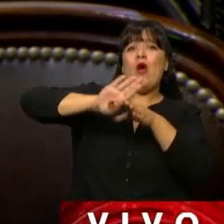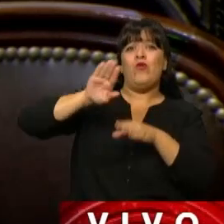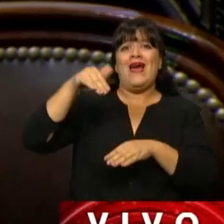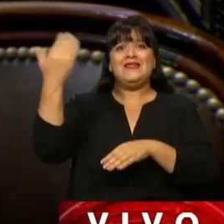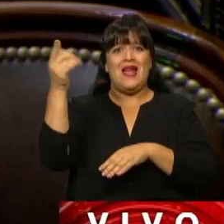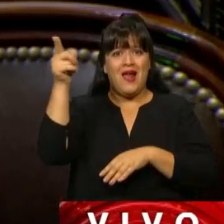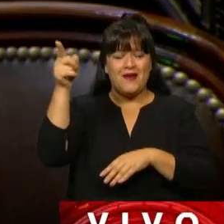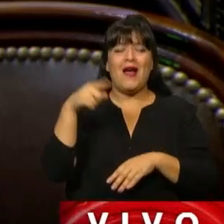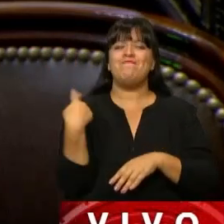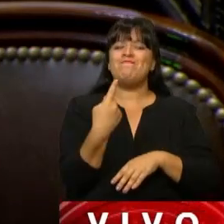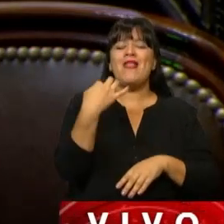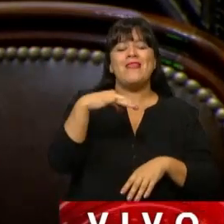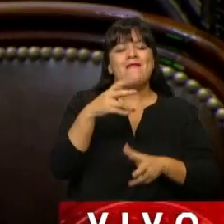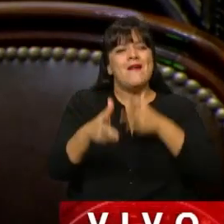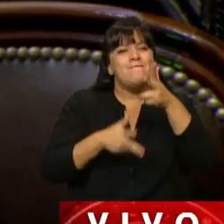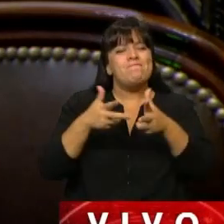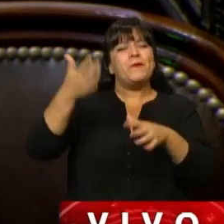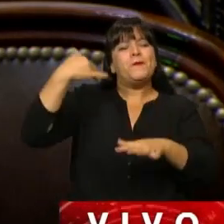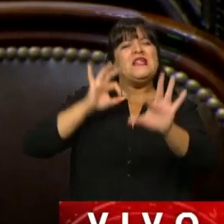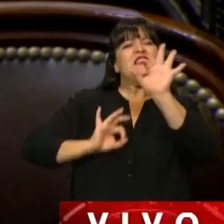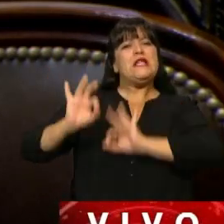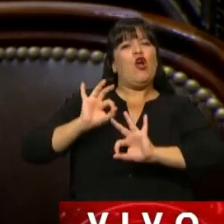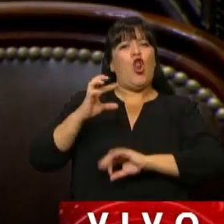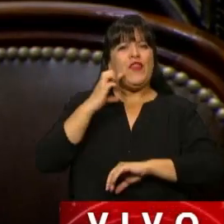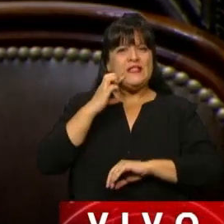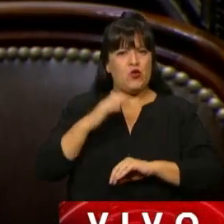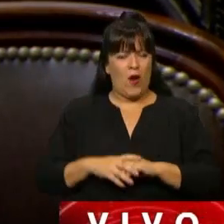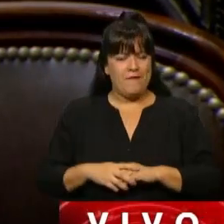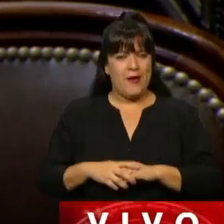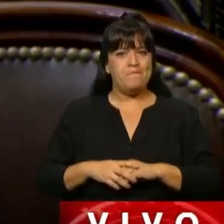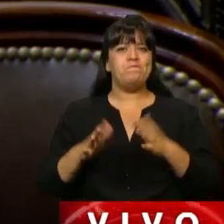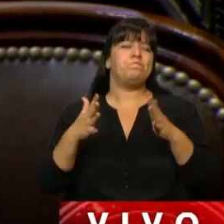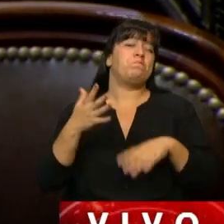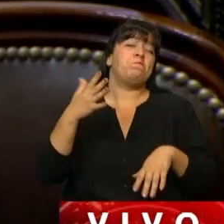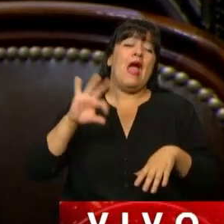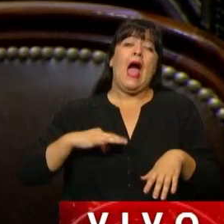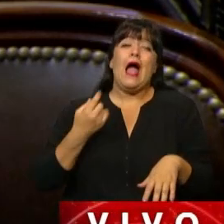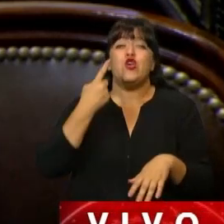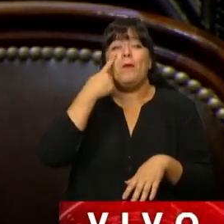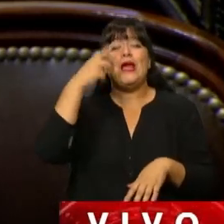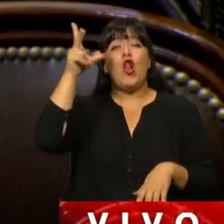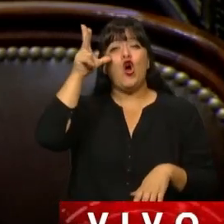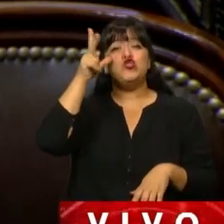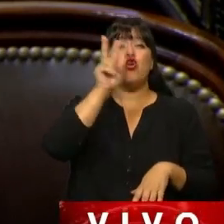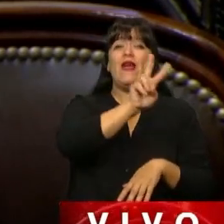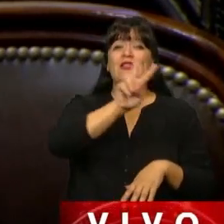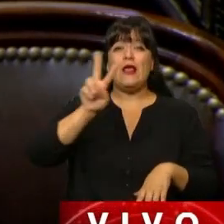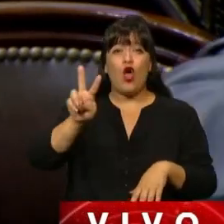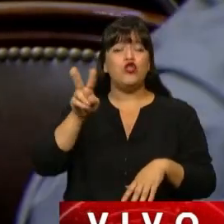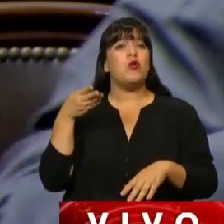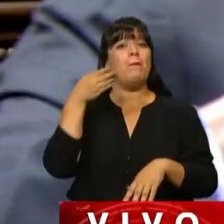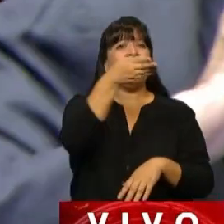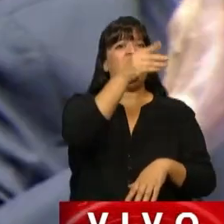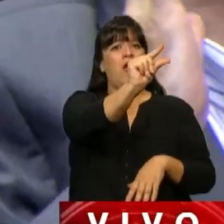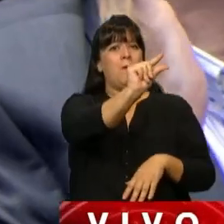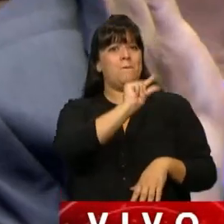que ir allá por el siglo XIX, cuando por 1822 se solicita el